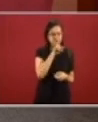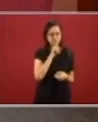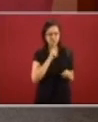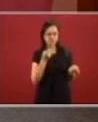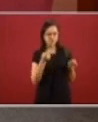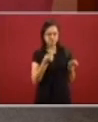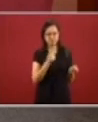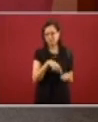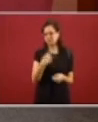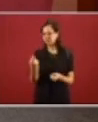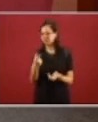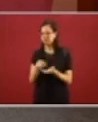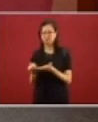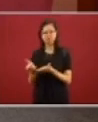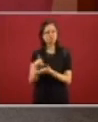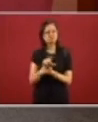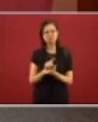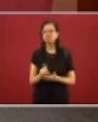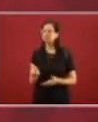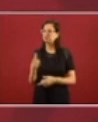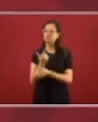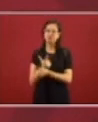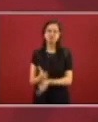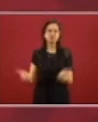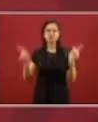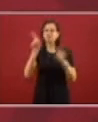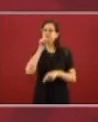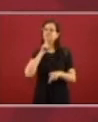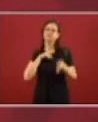pero en el Twitter desatados.